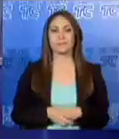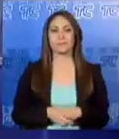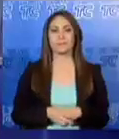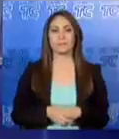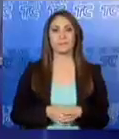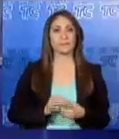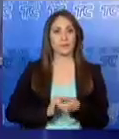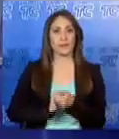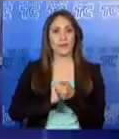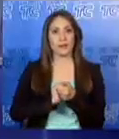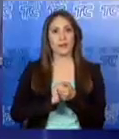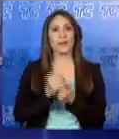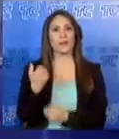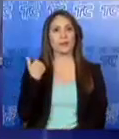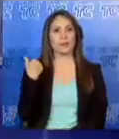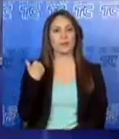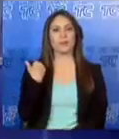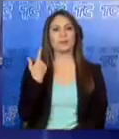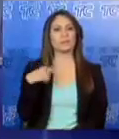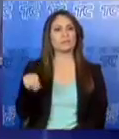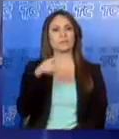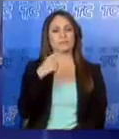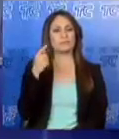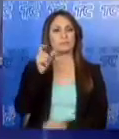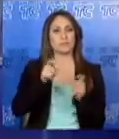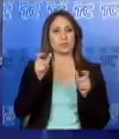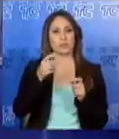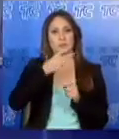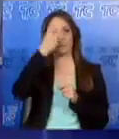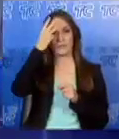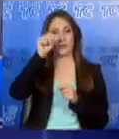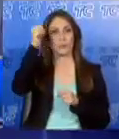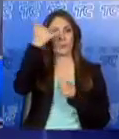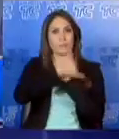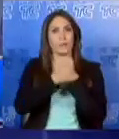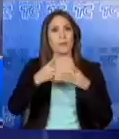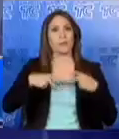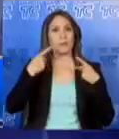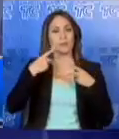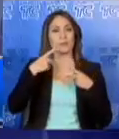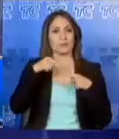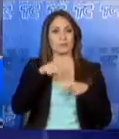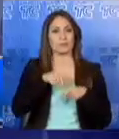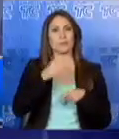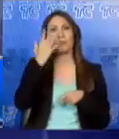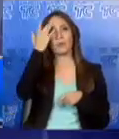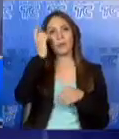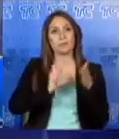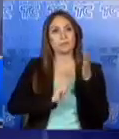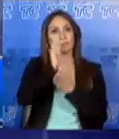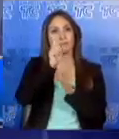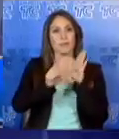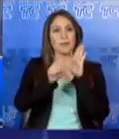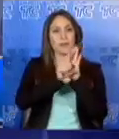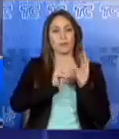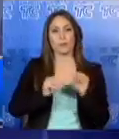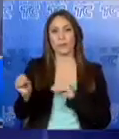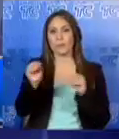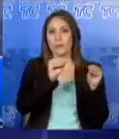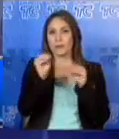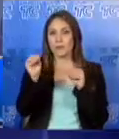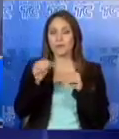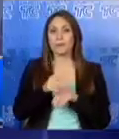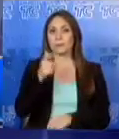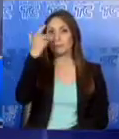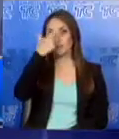Amigos televidentes, existe gran expectativa en los migrantes extranjeros que residen en el país por la aprobación de la Ley de Movilidad Humana.